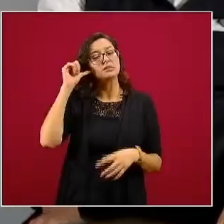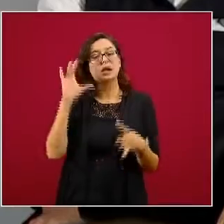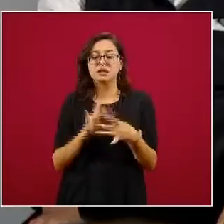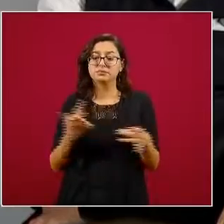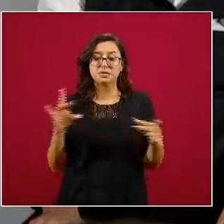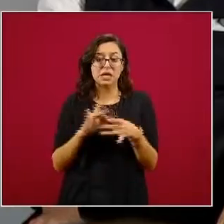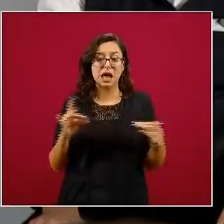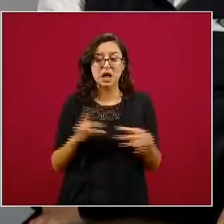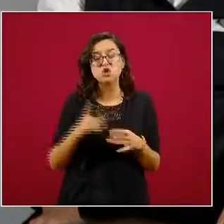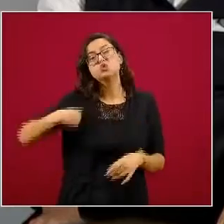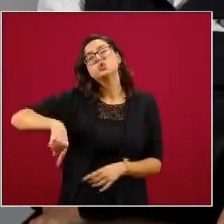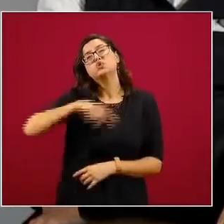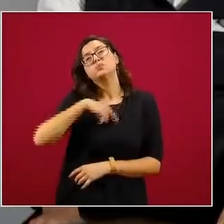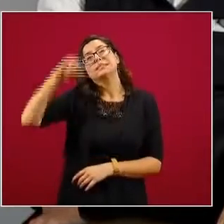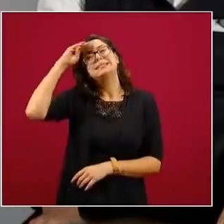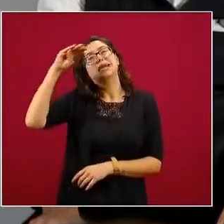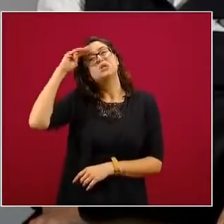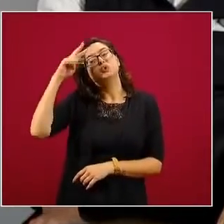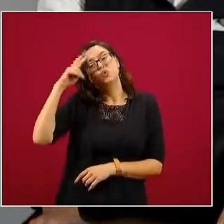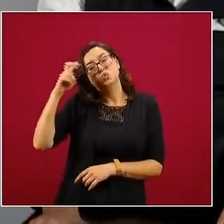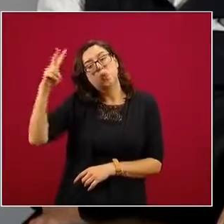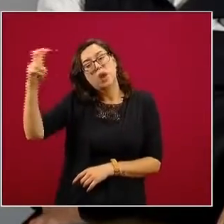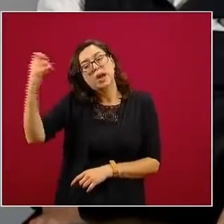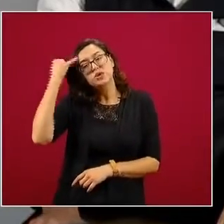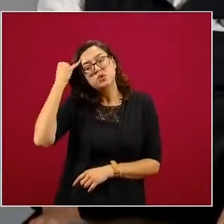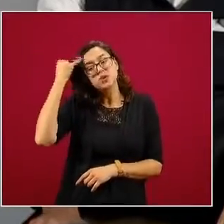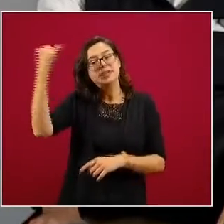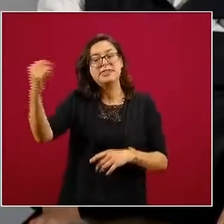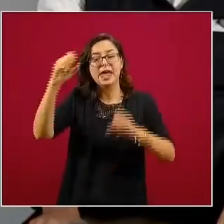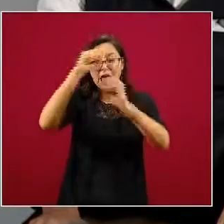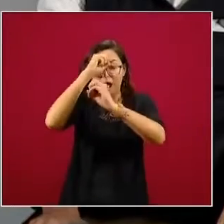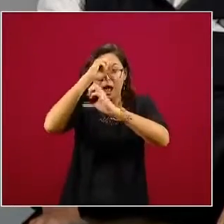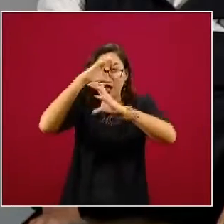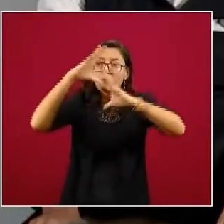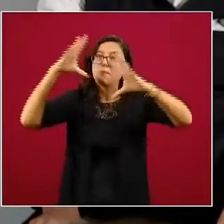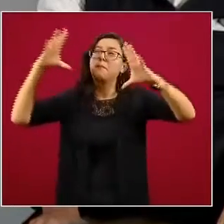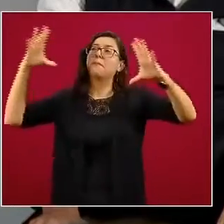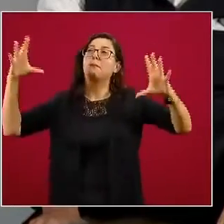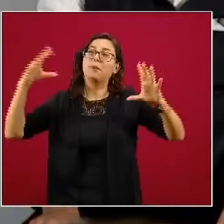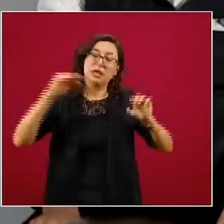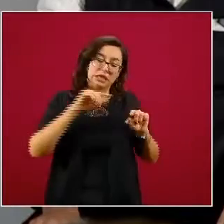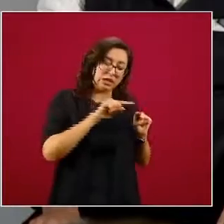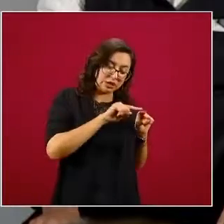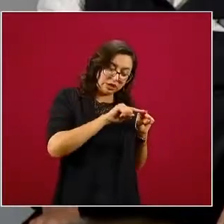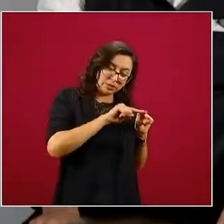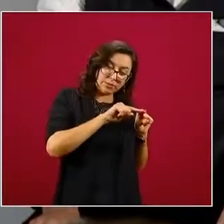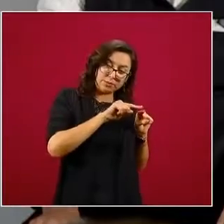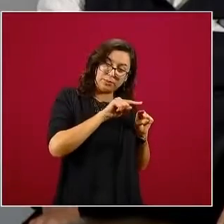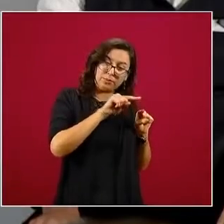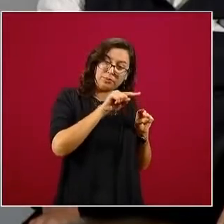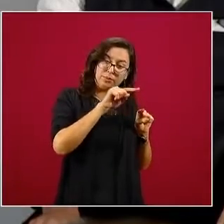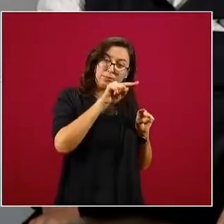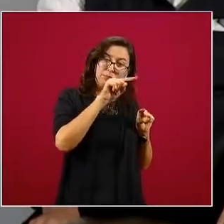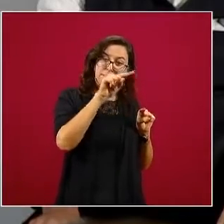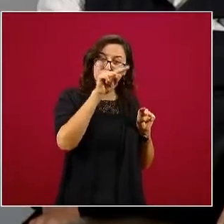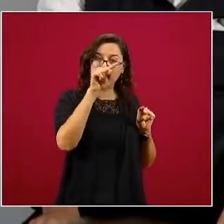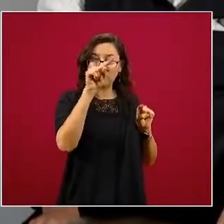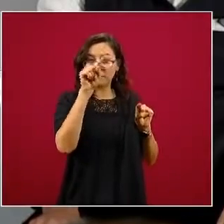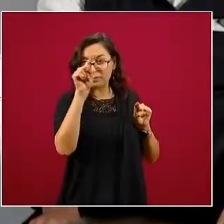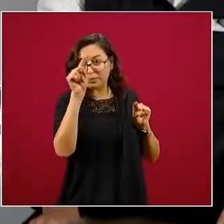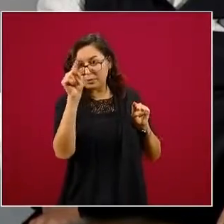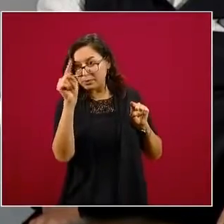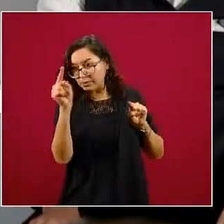dicho en innumerables ocasiones, lo ha dicho ante mandatarios de otros países, por ejemplo los del grupo G20, nos lo dice a nosotros